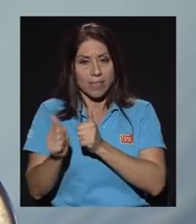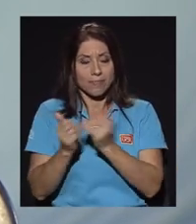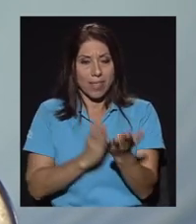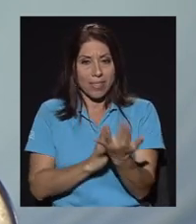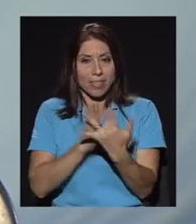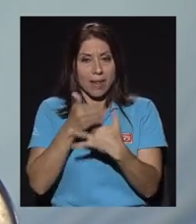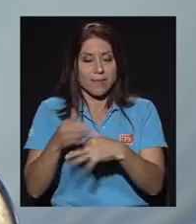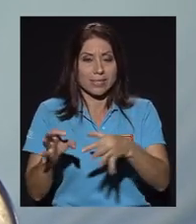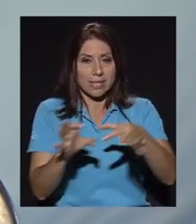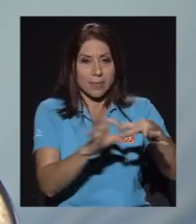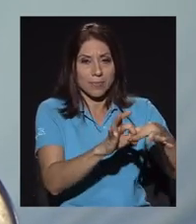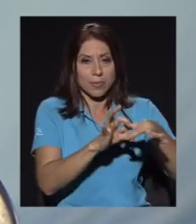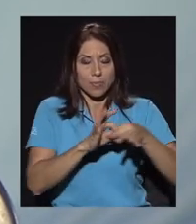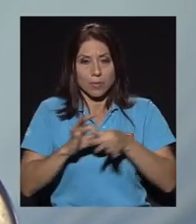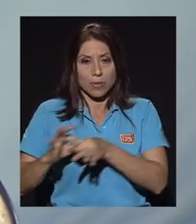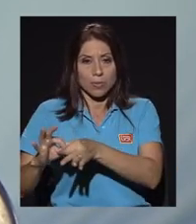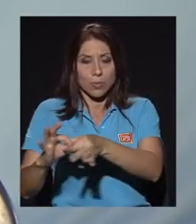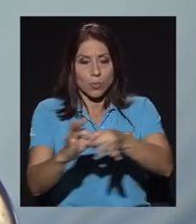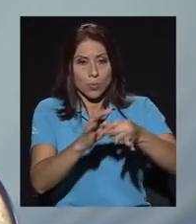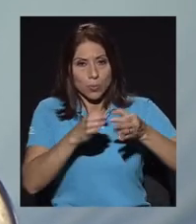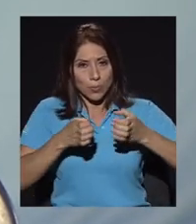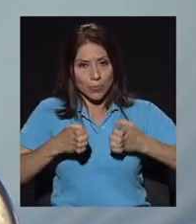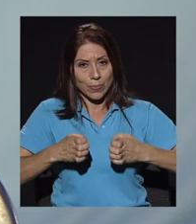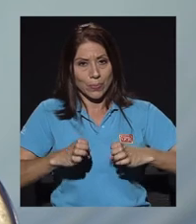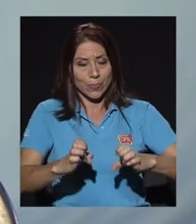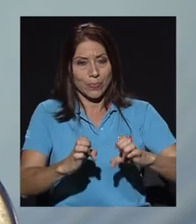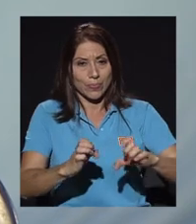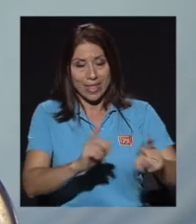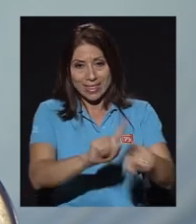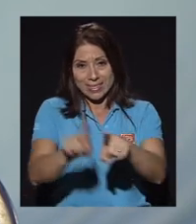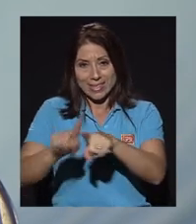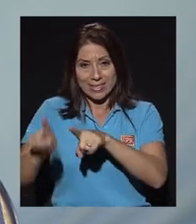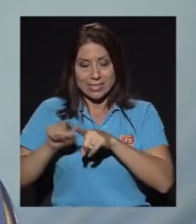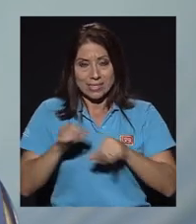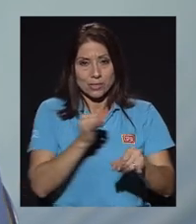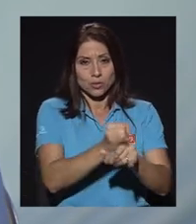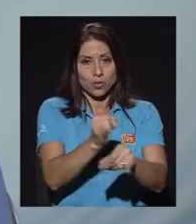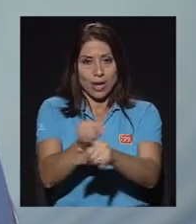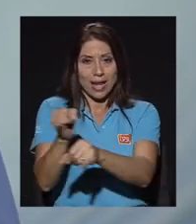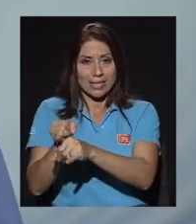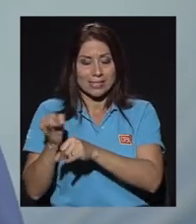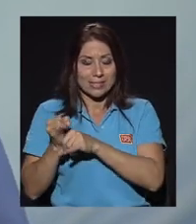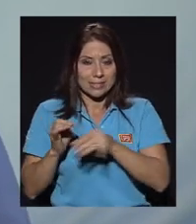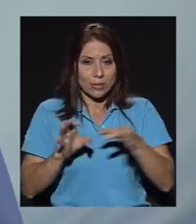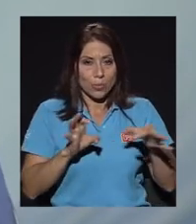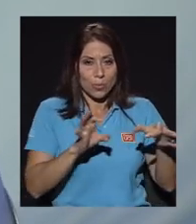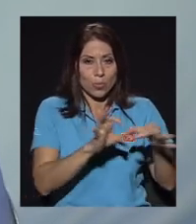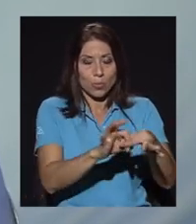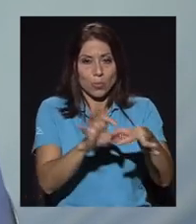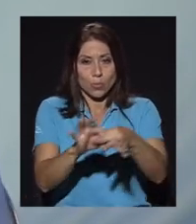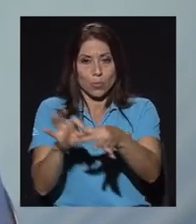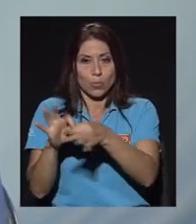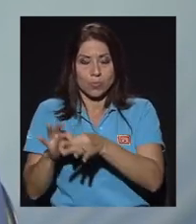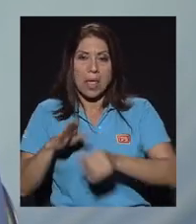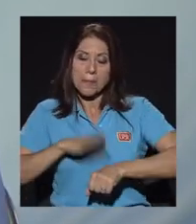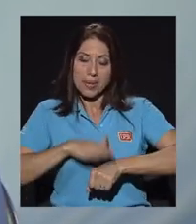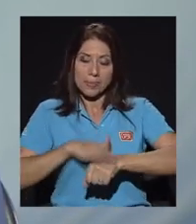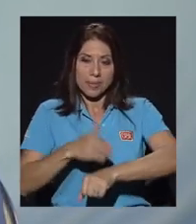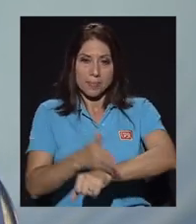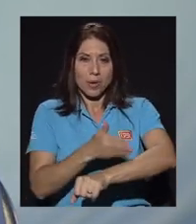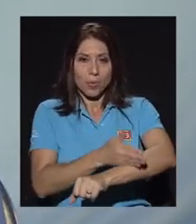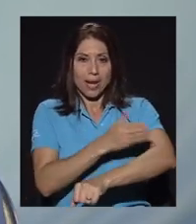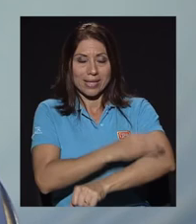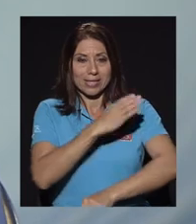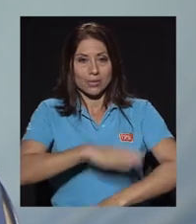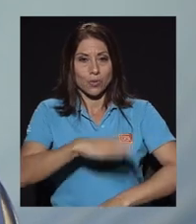las alianzas estratégicas y alianzas interinstitucionales que van a permitir al cantón mejorar